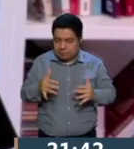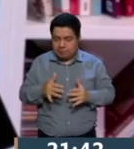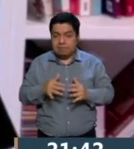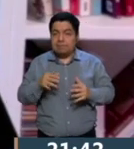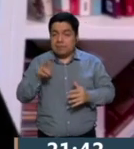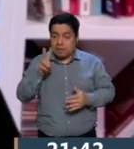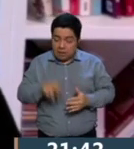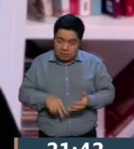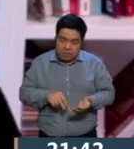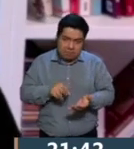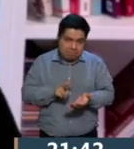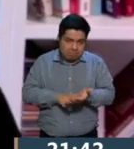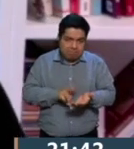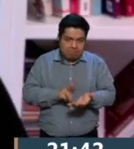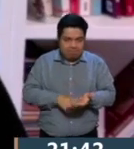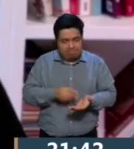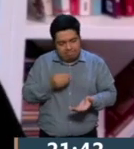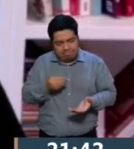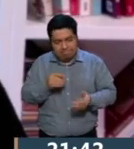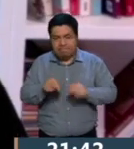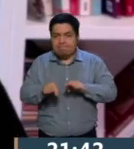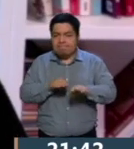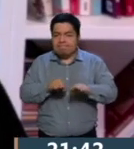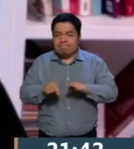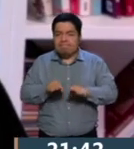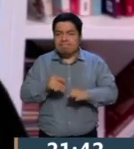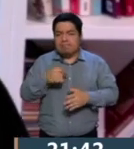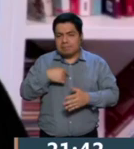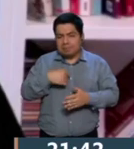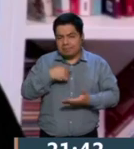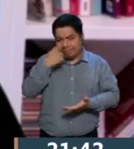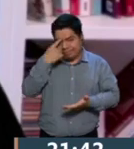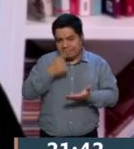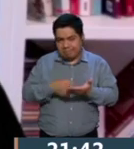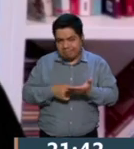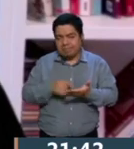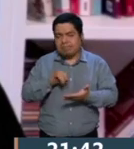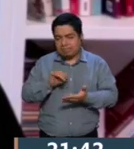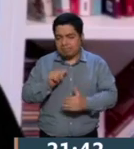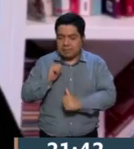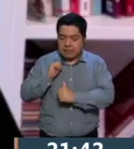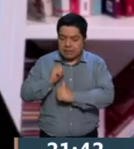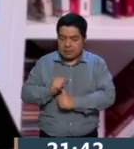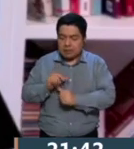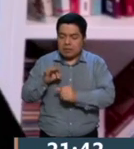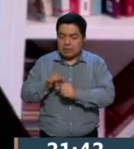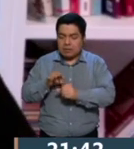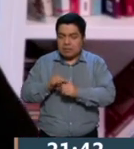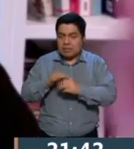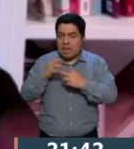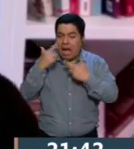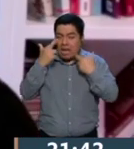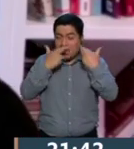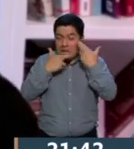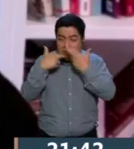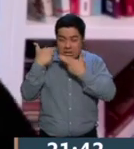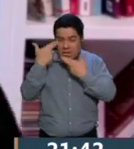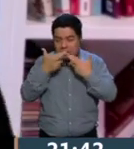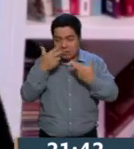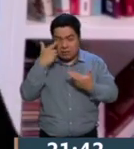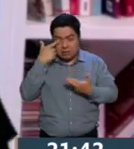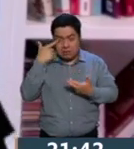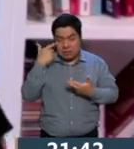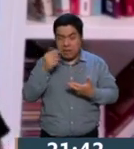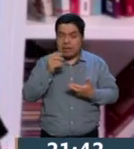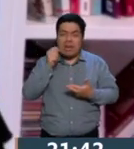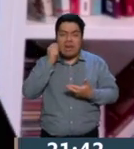que ha costado tanto trabajo, que yo creo que vale la pena que la autoridad electoral, digamos, aunque se lleven guayabazos, ya